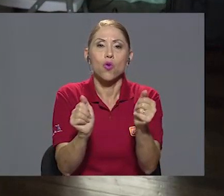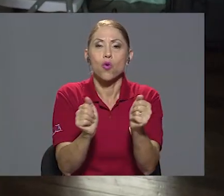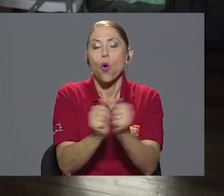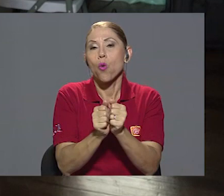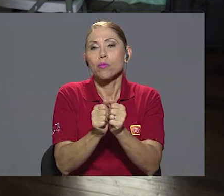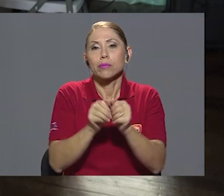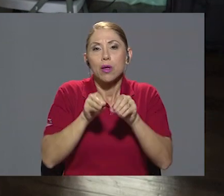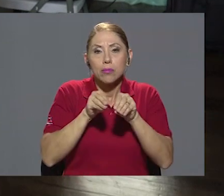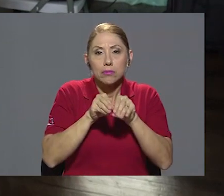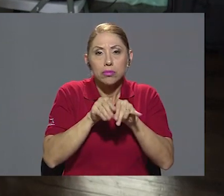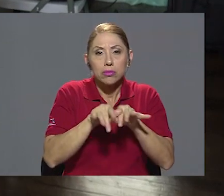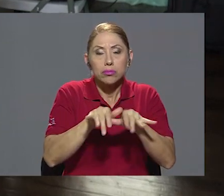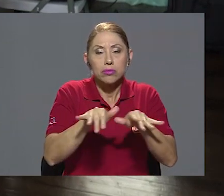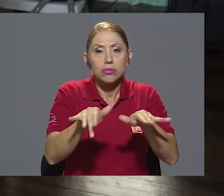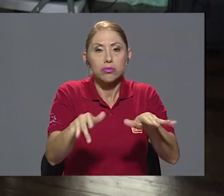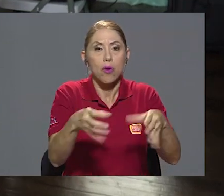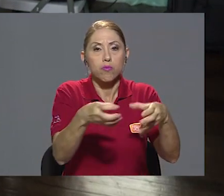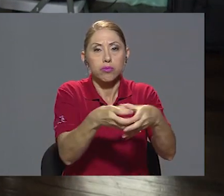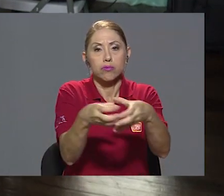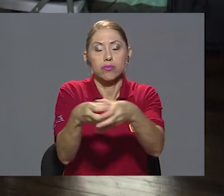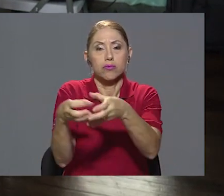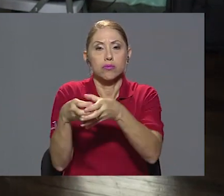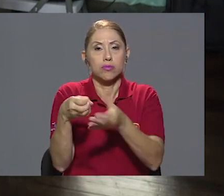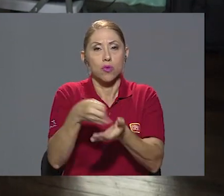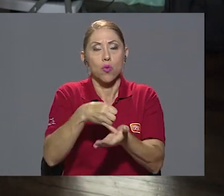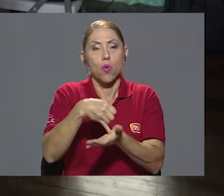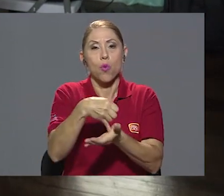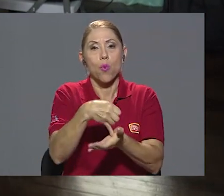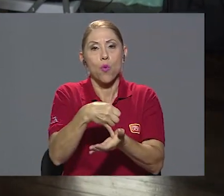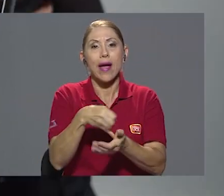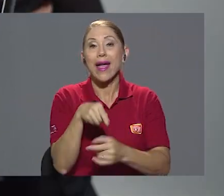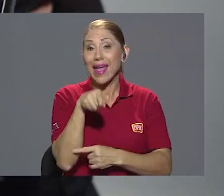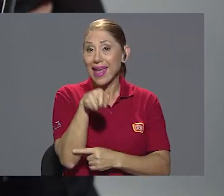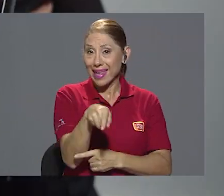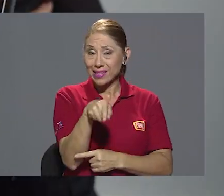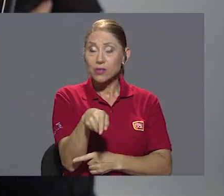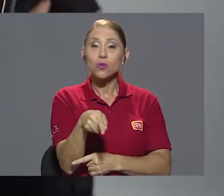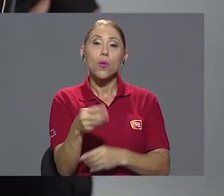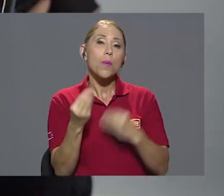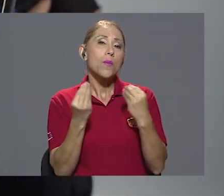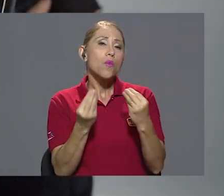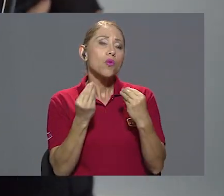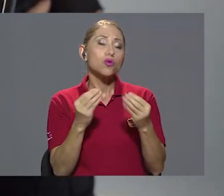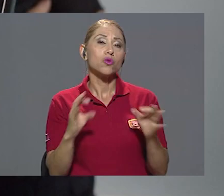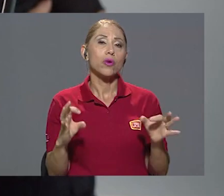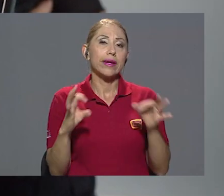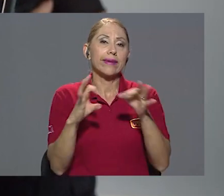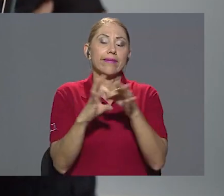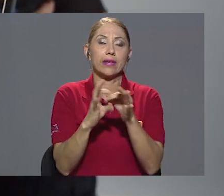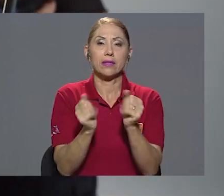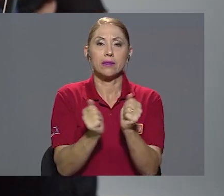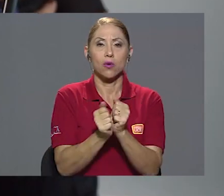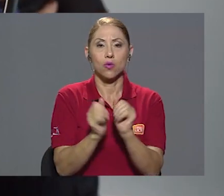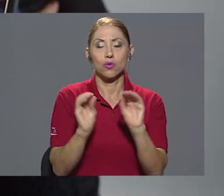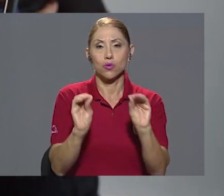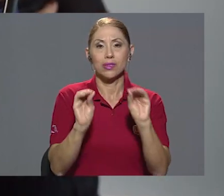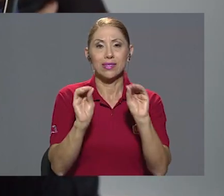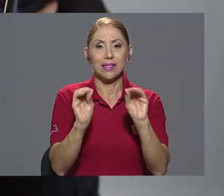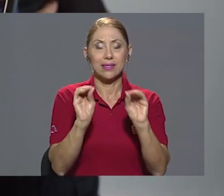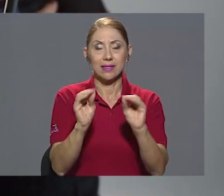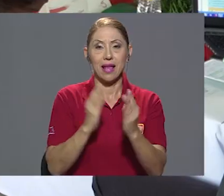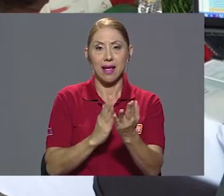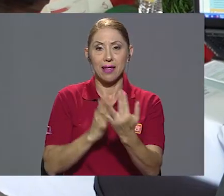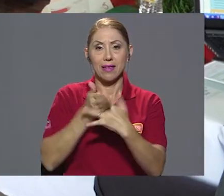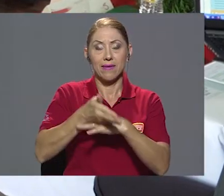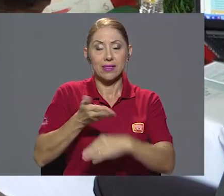la proyección a los sectores más vulnerables. Y eso tiene muchísimo que ver con la docencia,